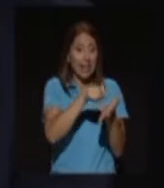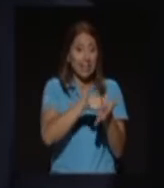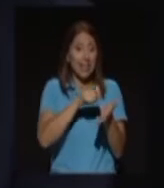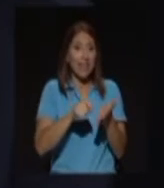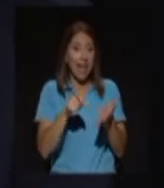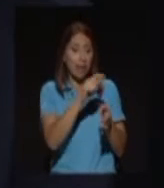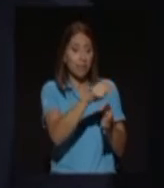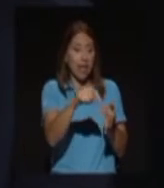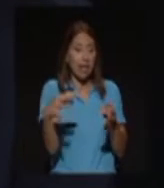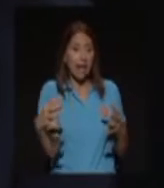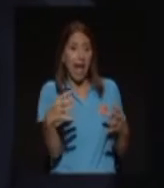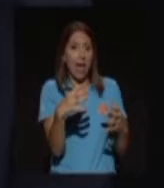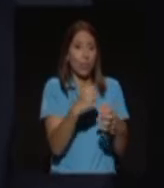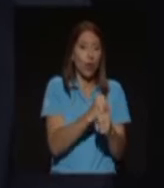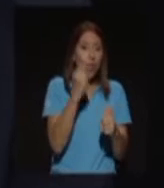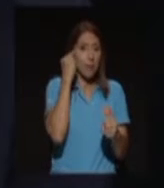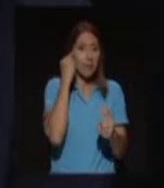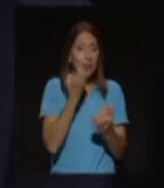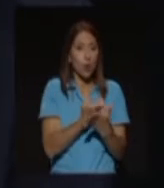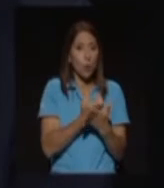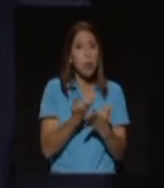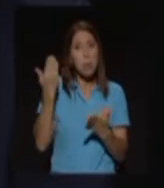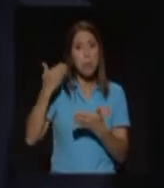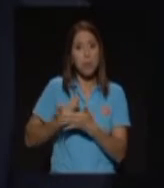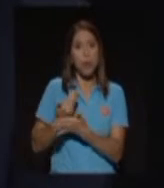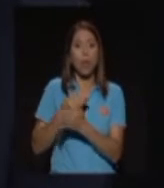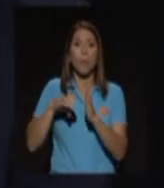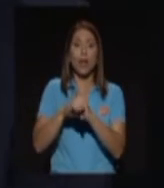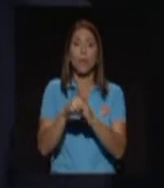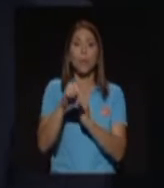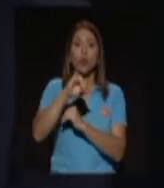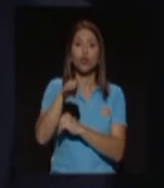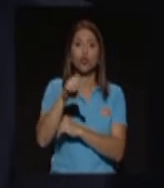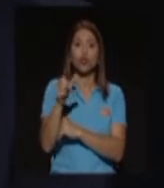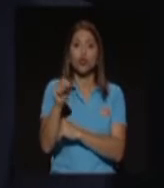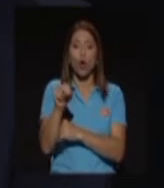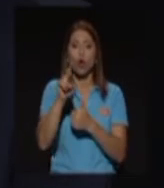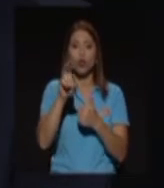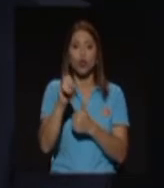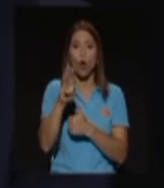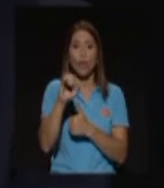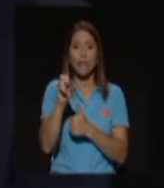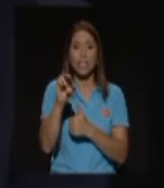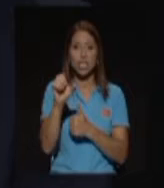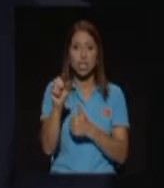económico estaban de moda, como por ejemplo John Robinson, ¿verdad? Como por ejemplo